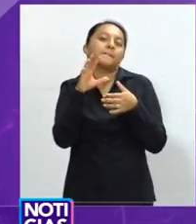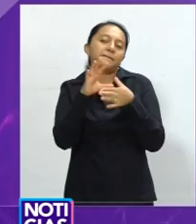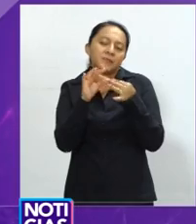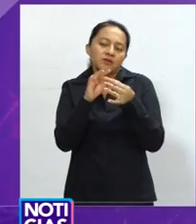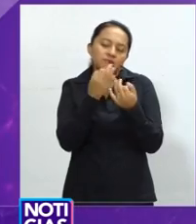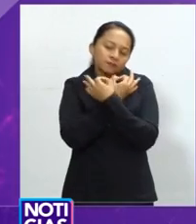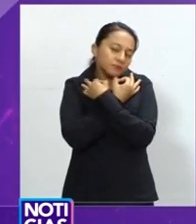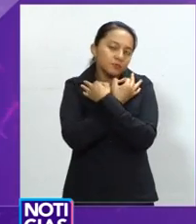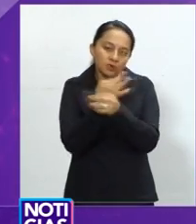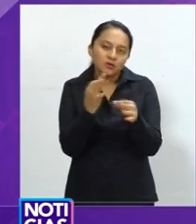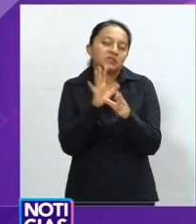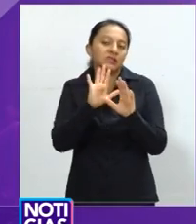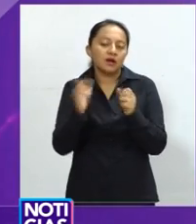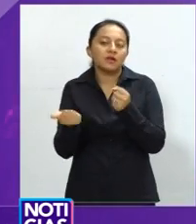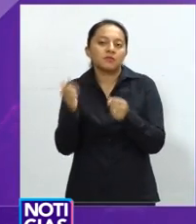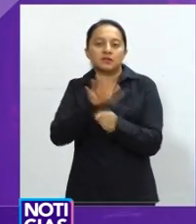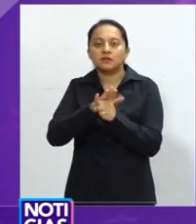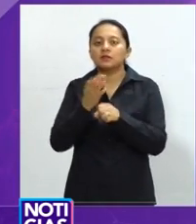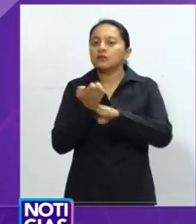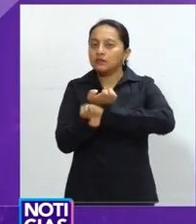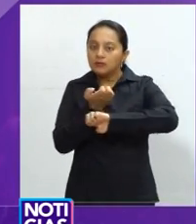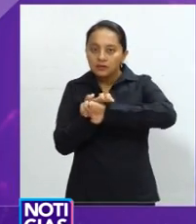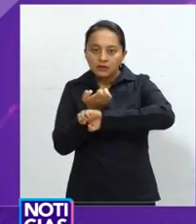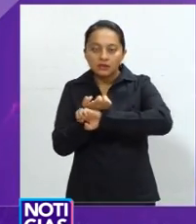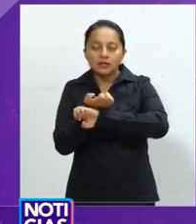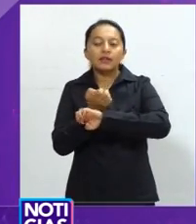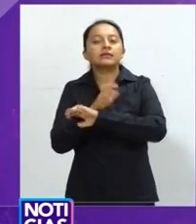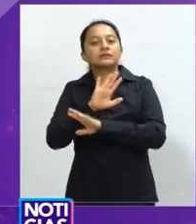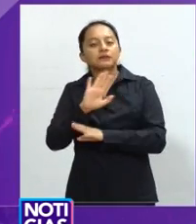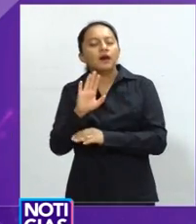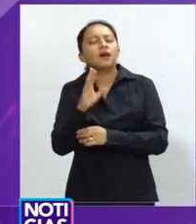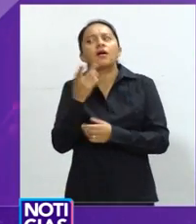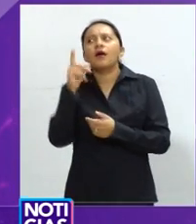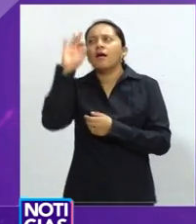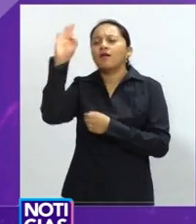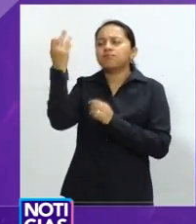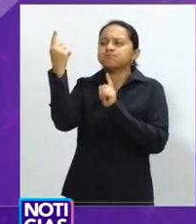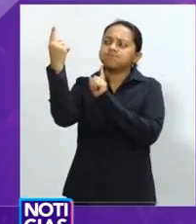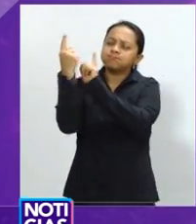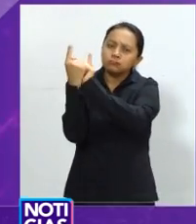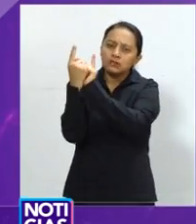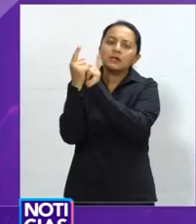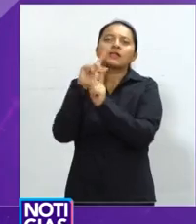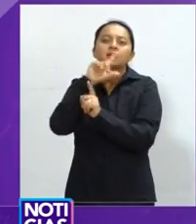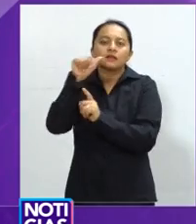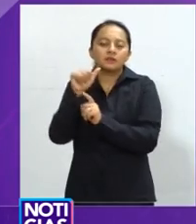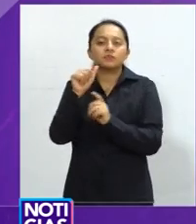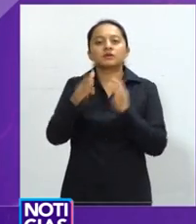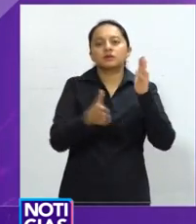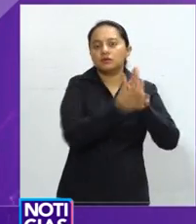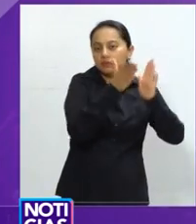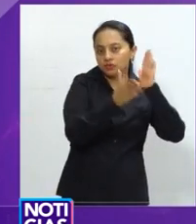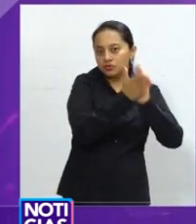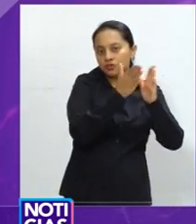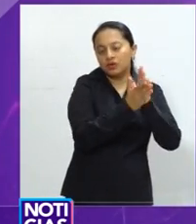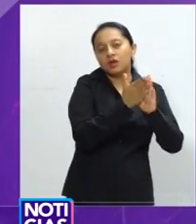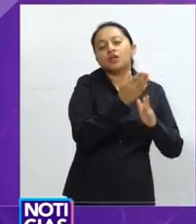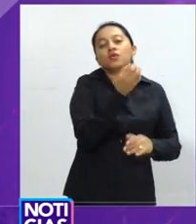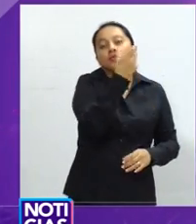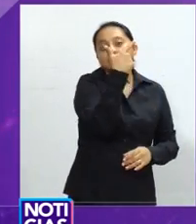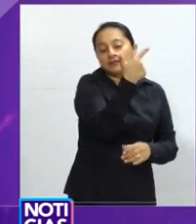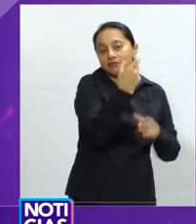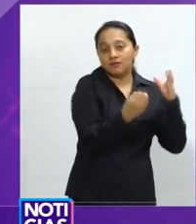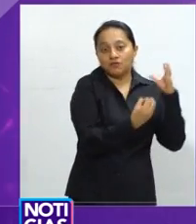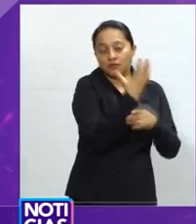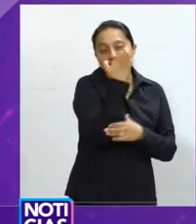de san juan del río y es el gobierno federal quien tiene que realizar esta labor nosotros ya hemos estado